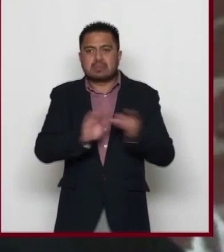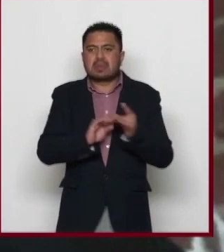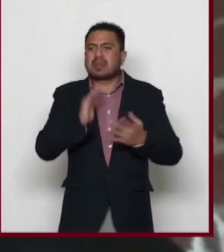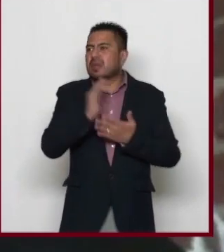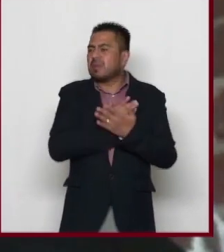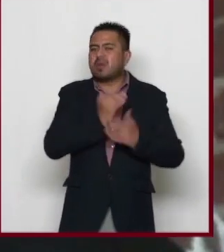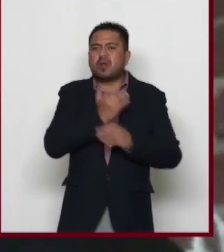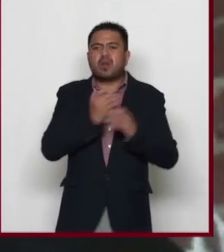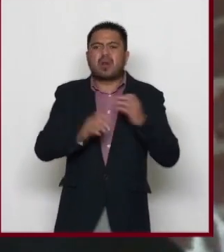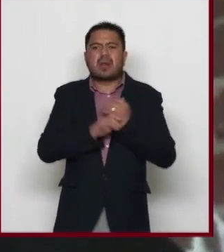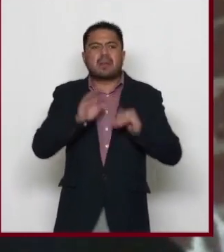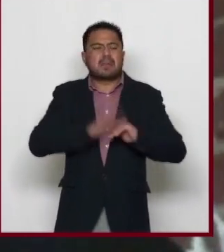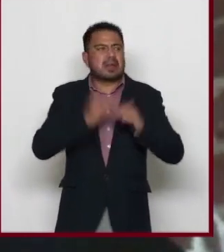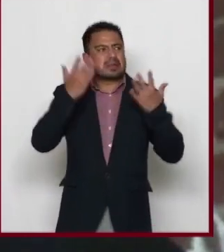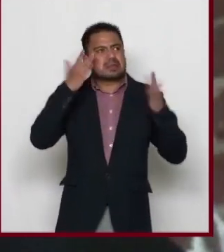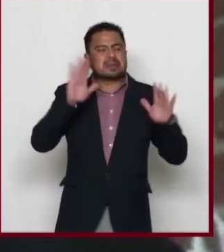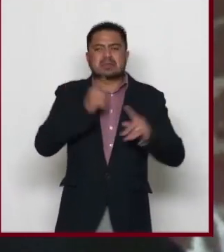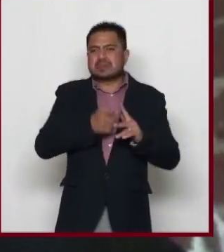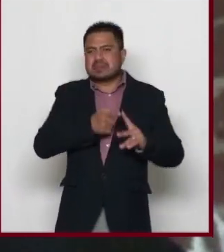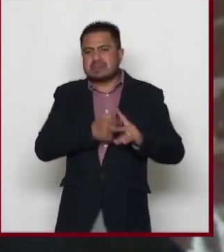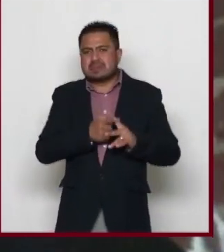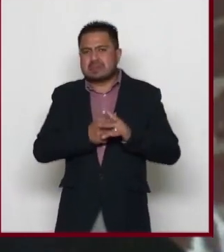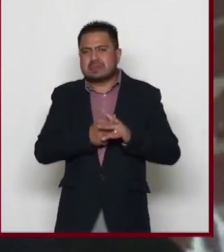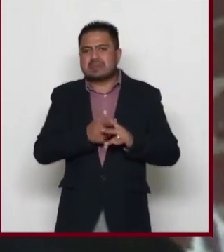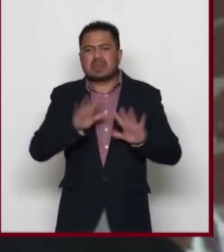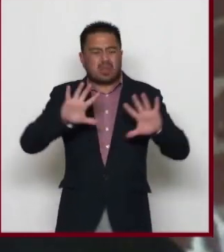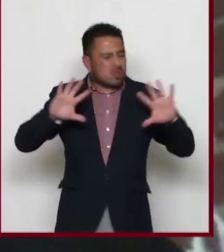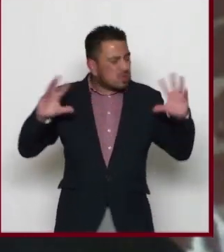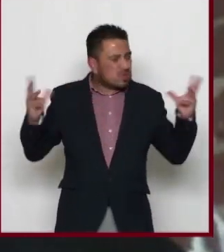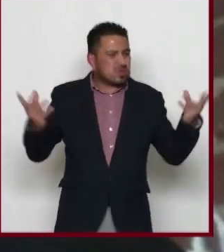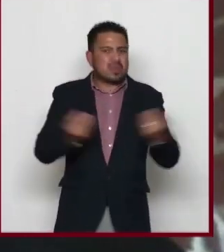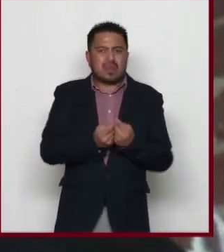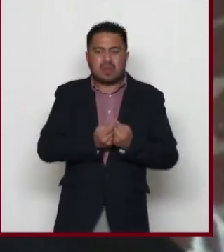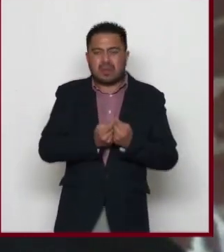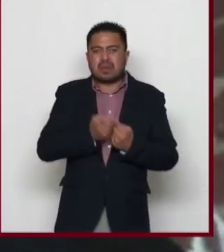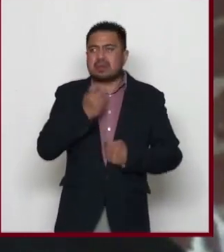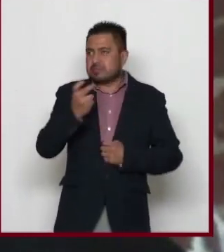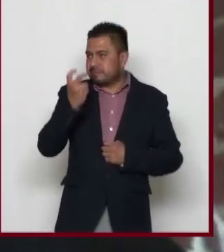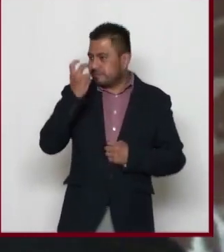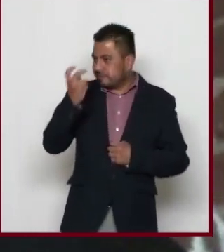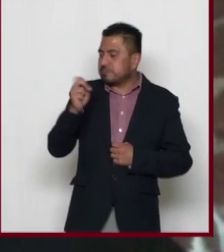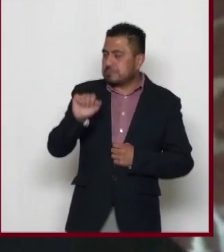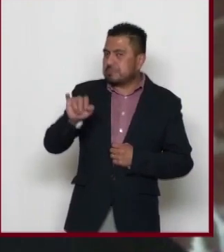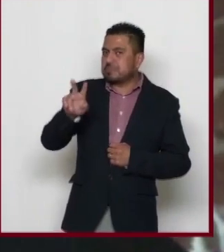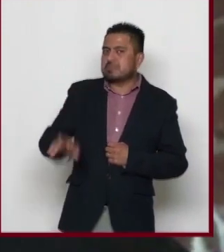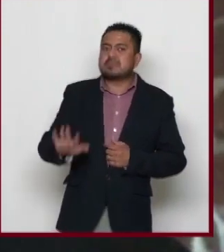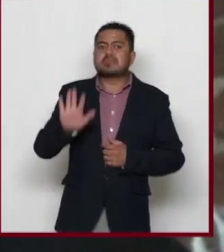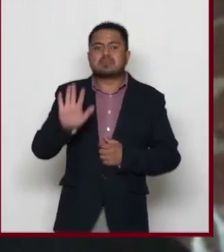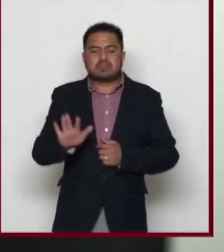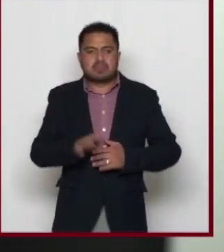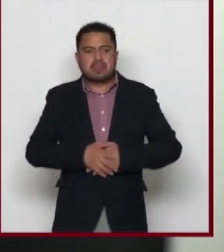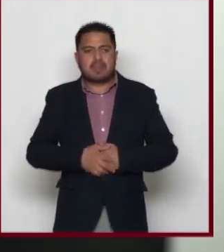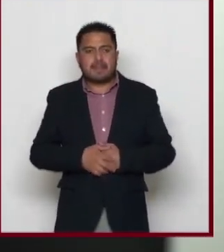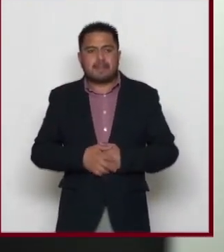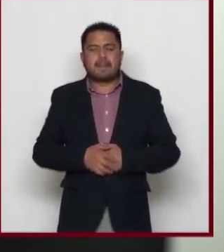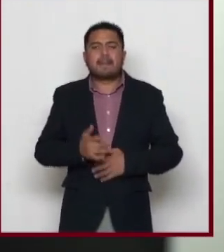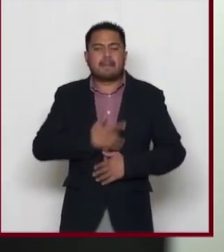es, ¿eh? Y por cierto, pocas cosas son más amplias que las matemáticas, ¿eh? Abarca